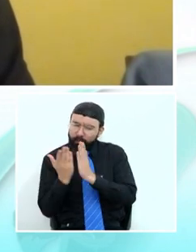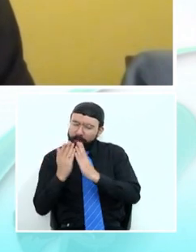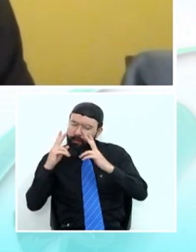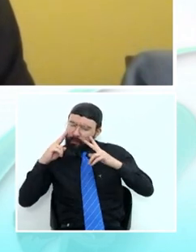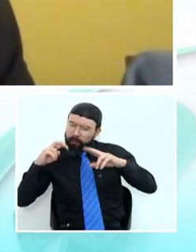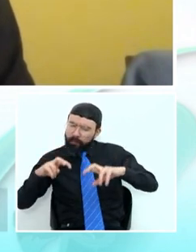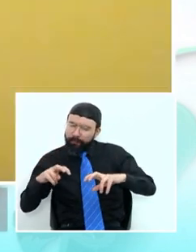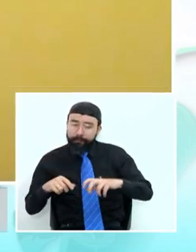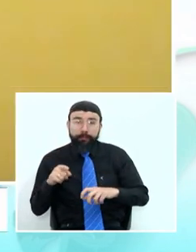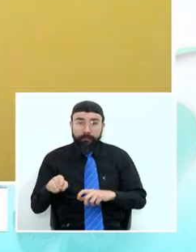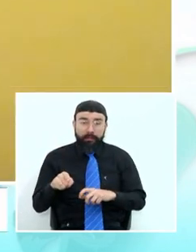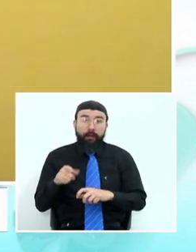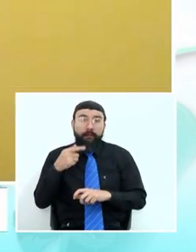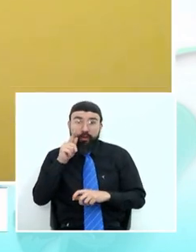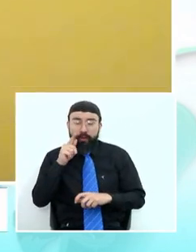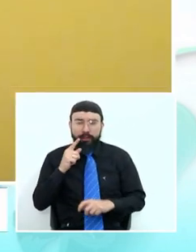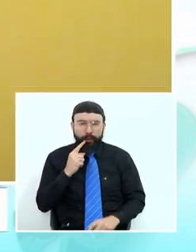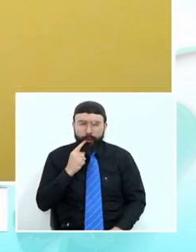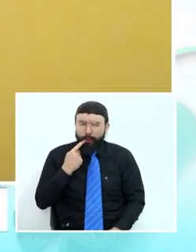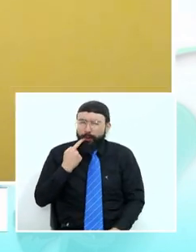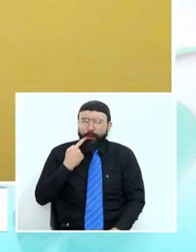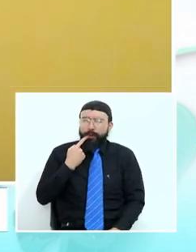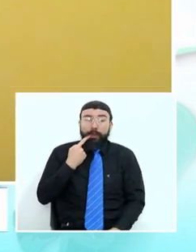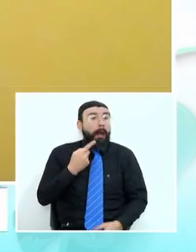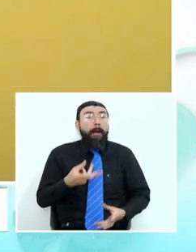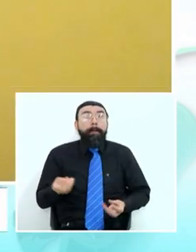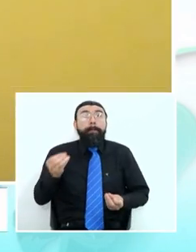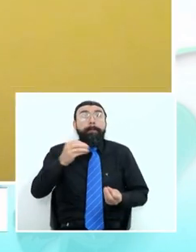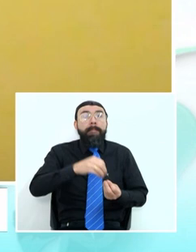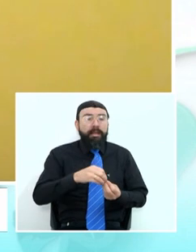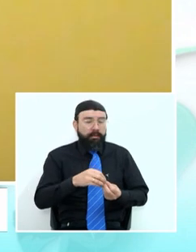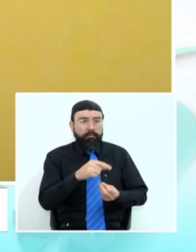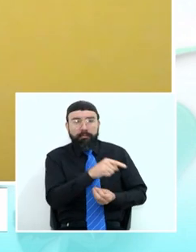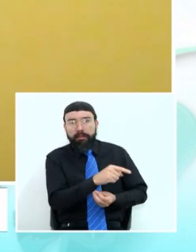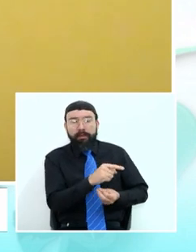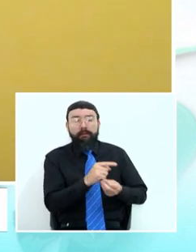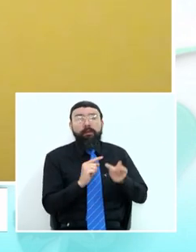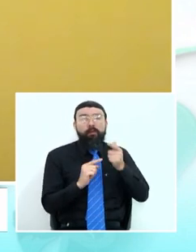frutas cítricas combinadas con otras frutas